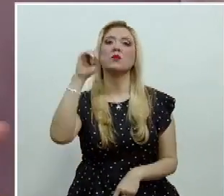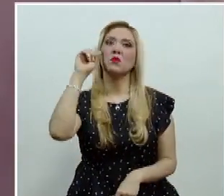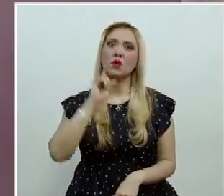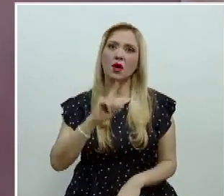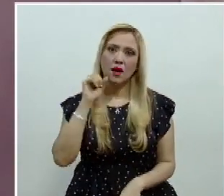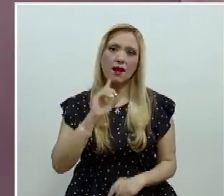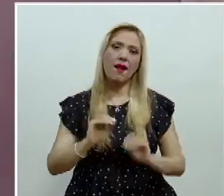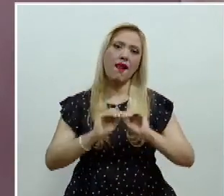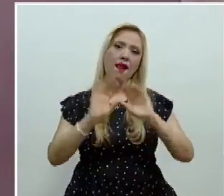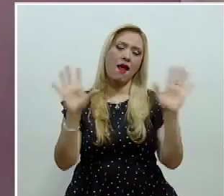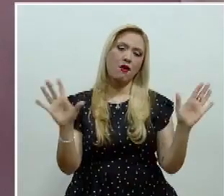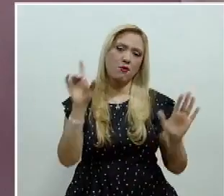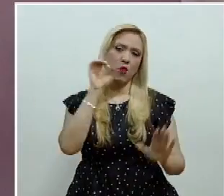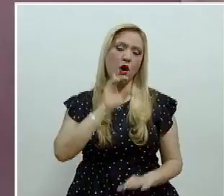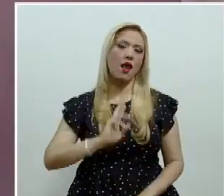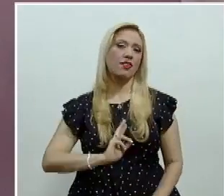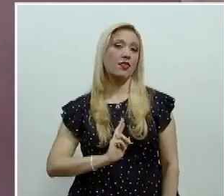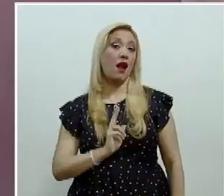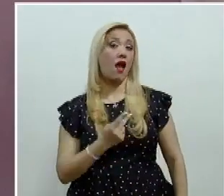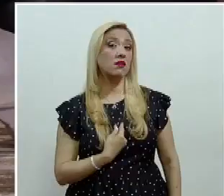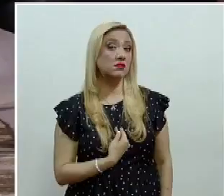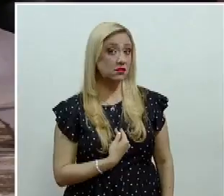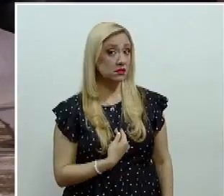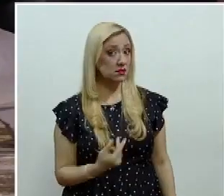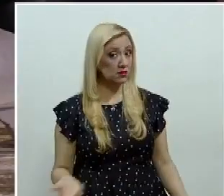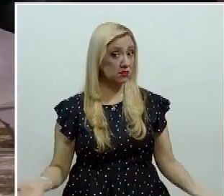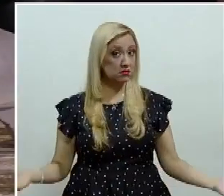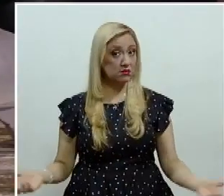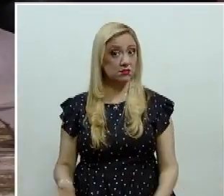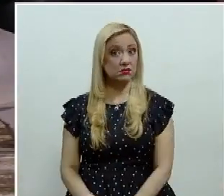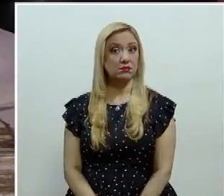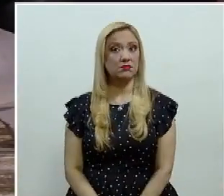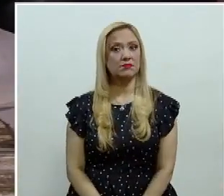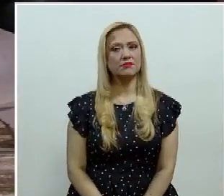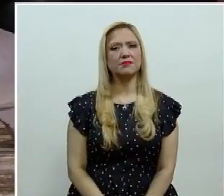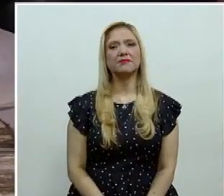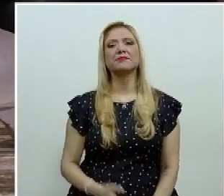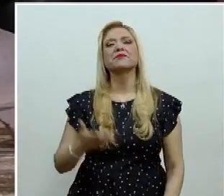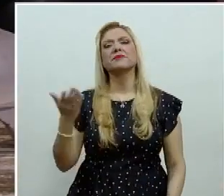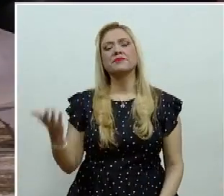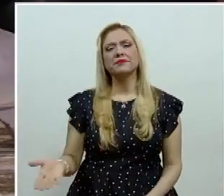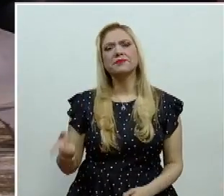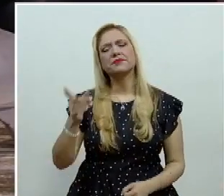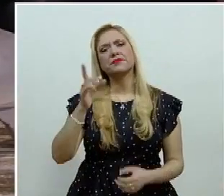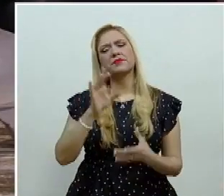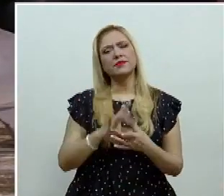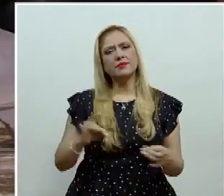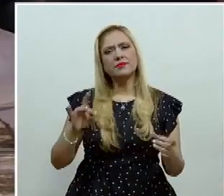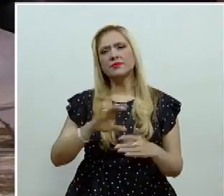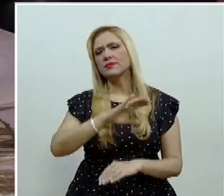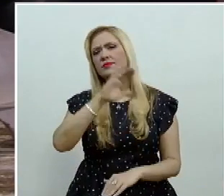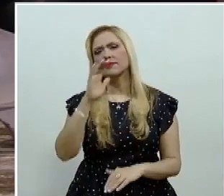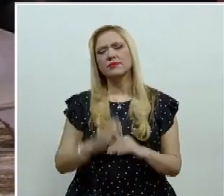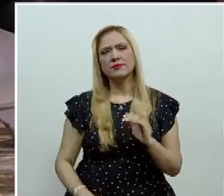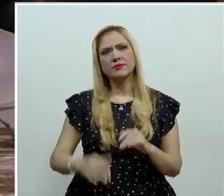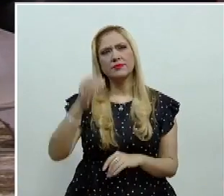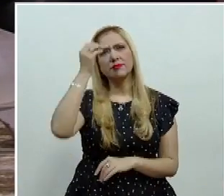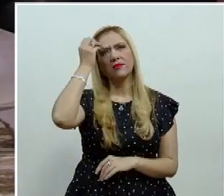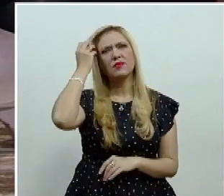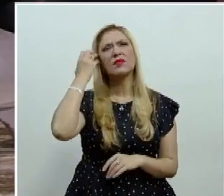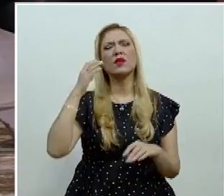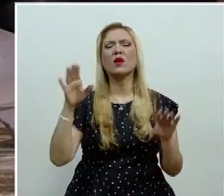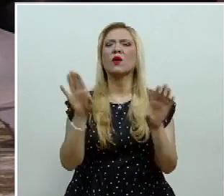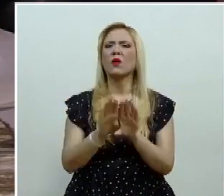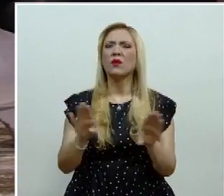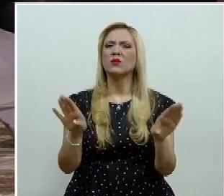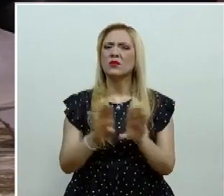y obviamente para las mujeres trans. Magistrada, un poco ya encaminándonos a nuestras conclusiones, ¿cómo es que va de